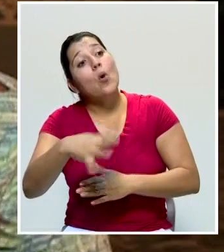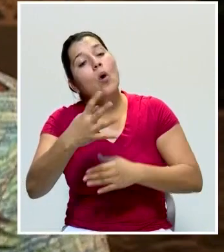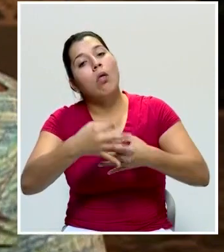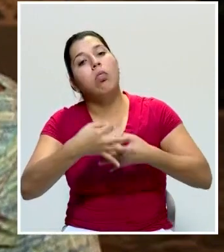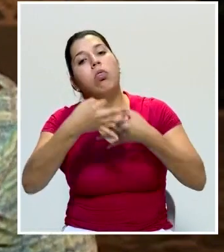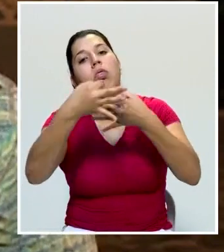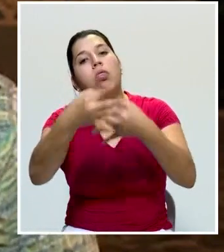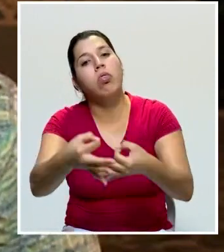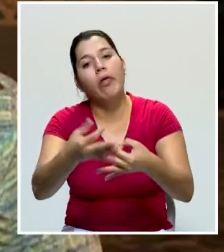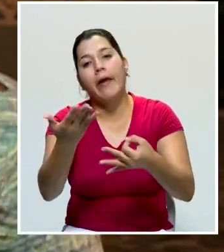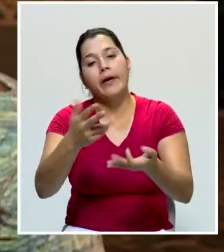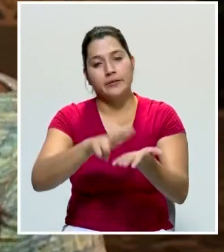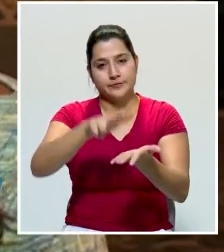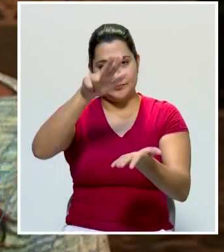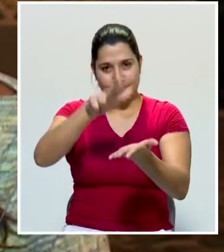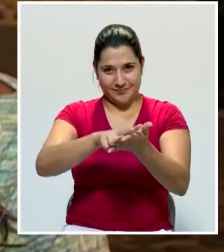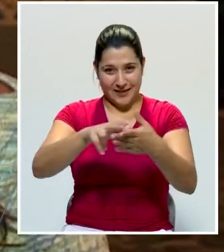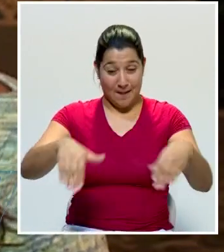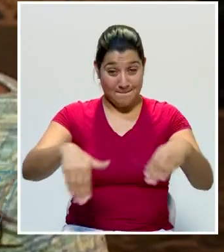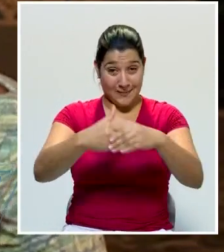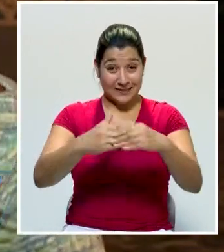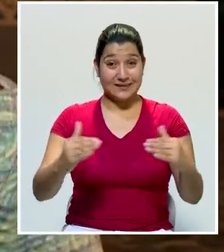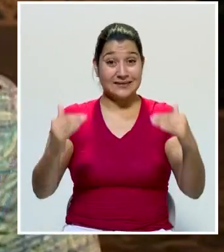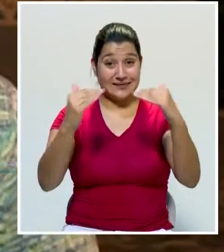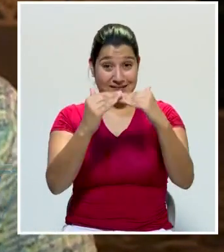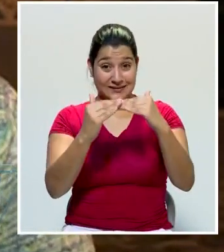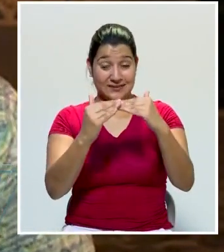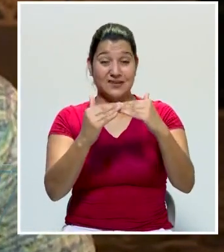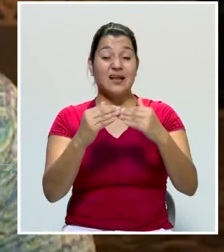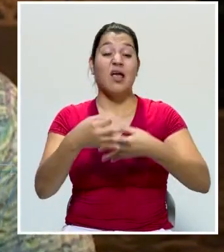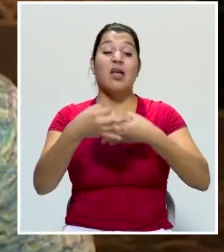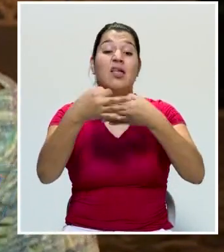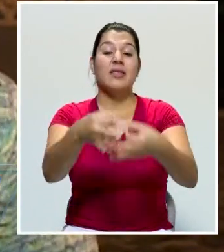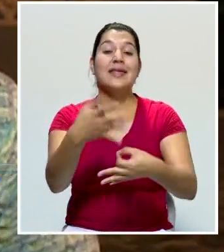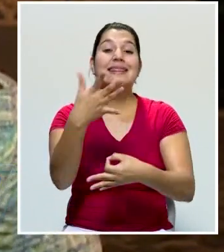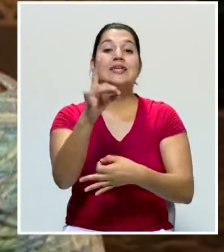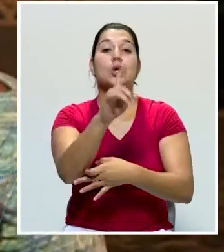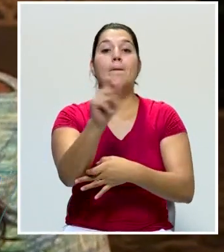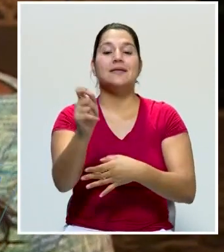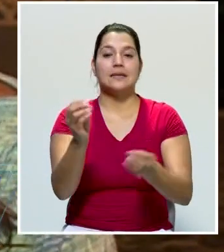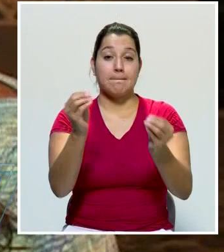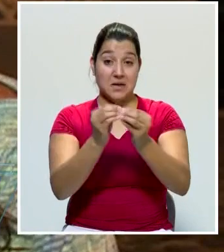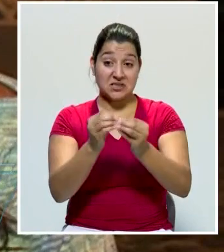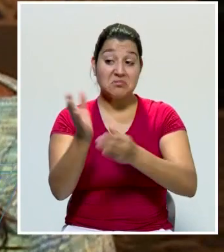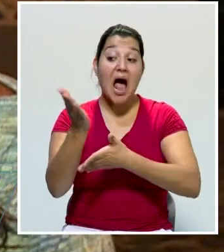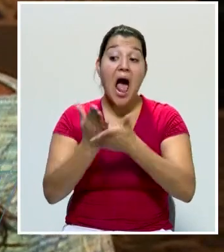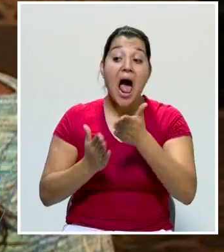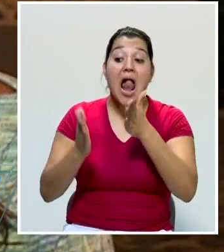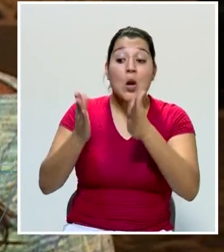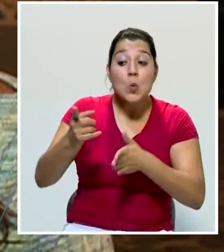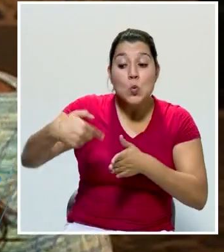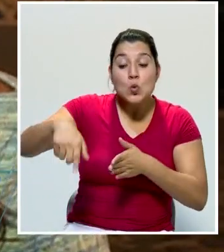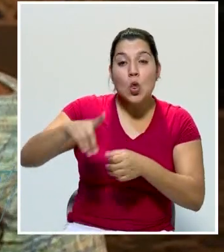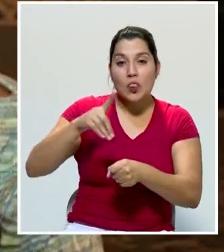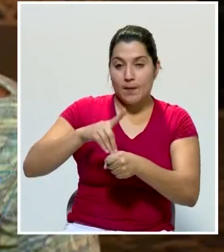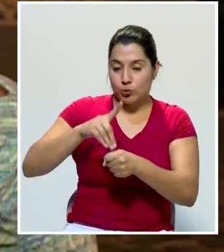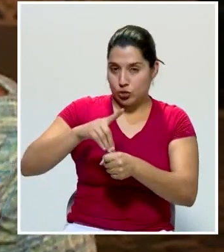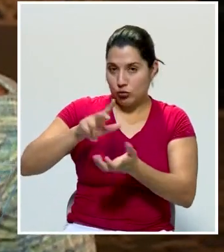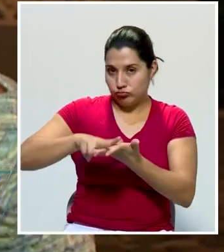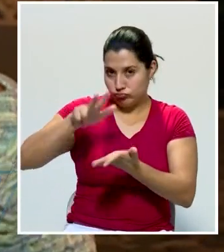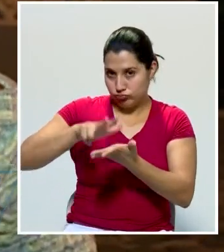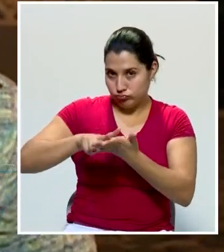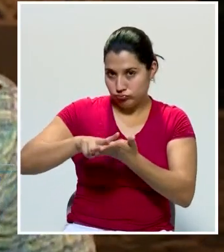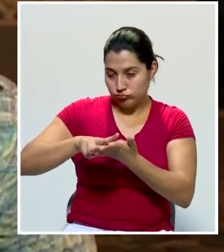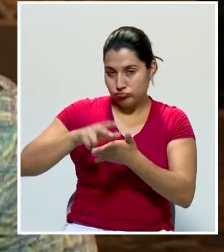la entrada en vigor del matrimonio igualitario por 18 meses más, que fue firmada por algunos diputados, incluyendo al diputado